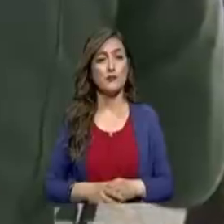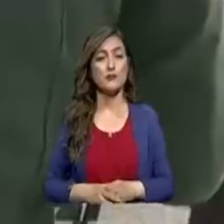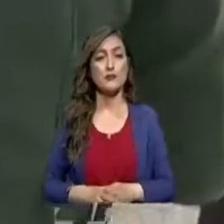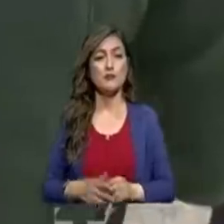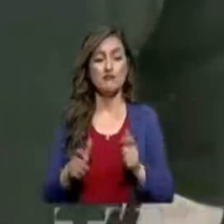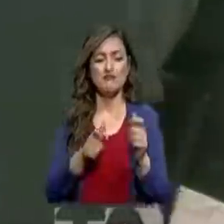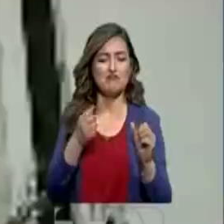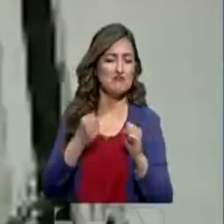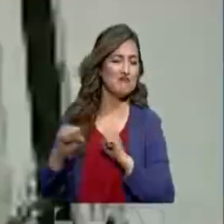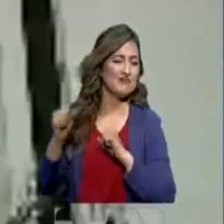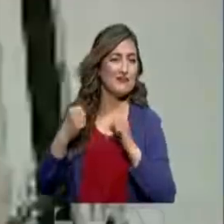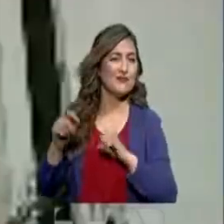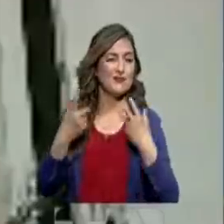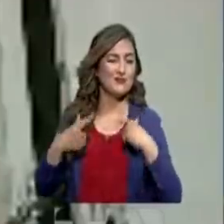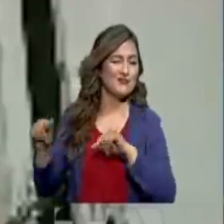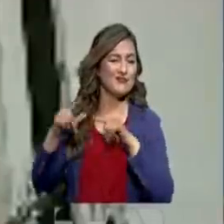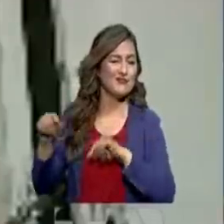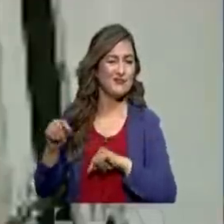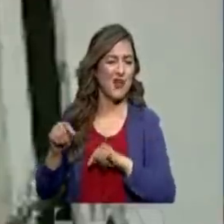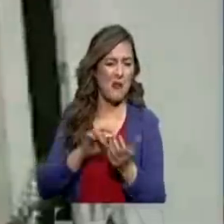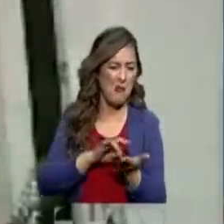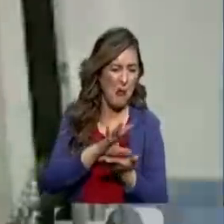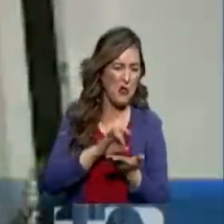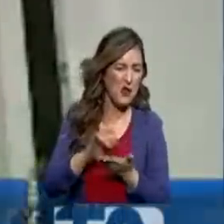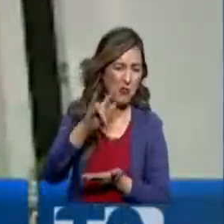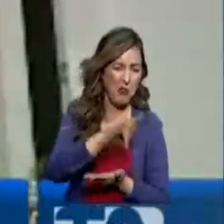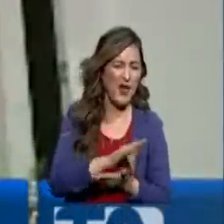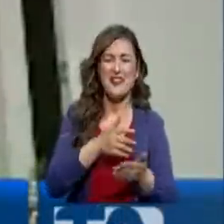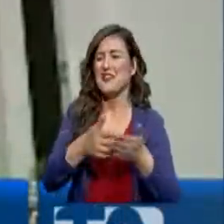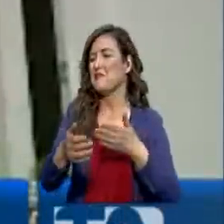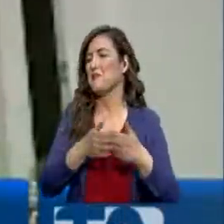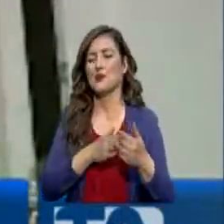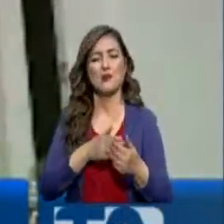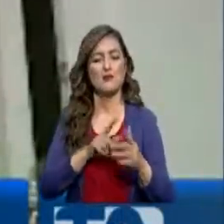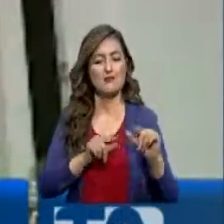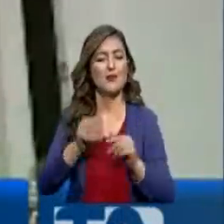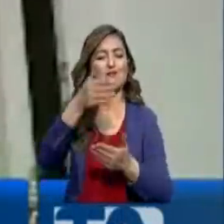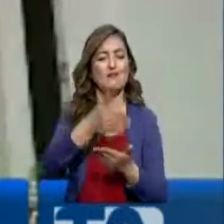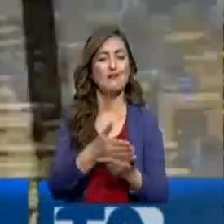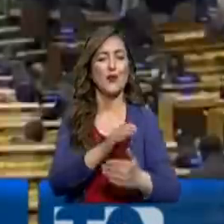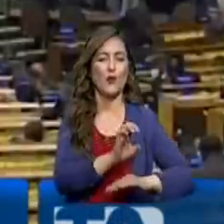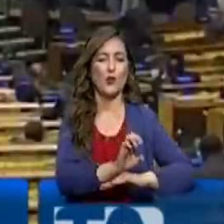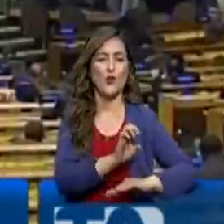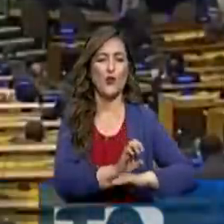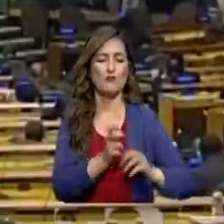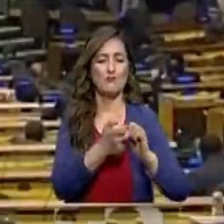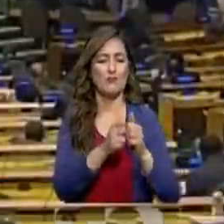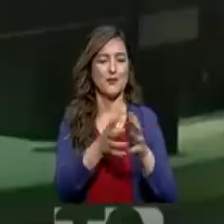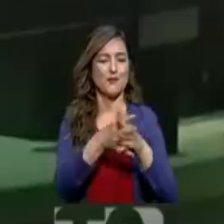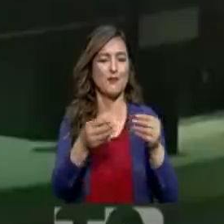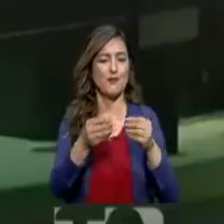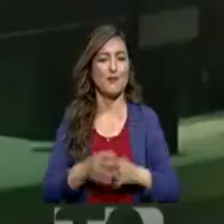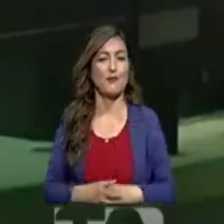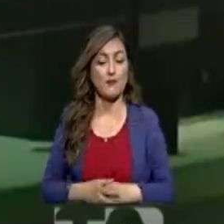esto ya no es cuestión de las deportaciones masivas, sino parar la ola migratoria desde el Ecuador. Lasso considera que la